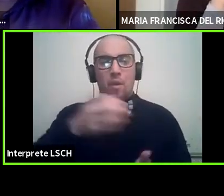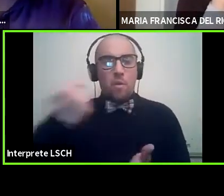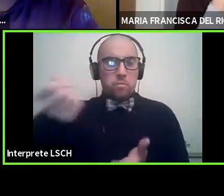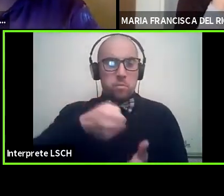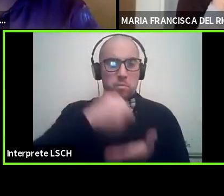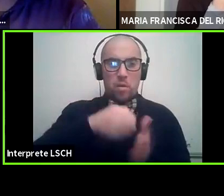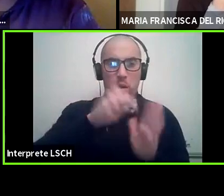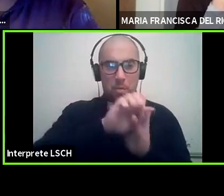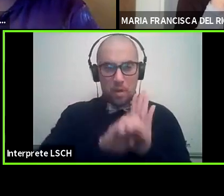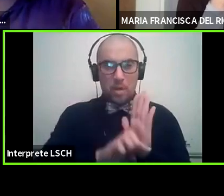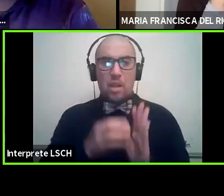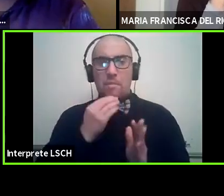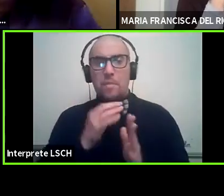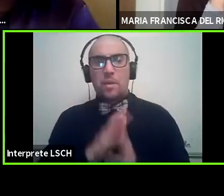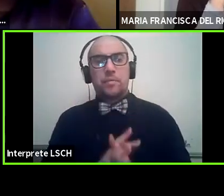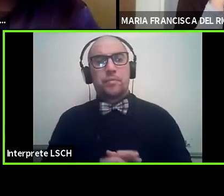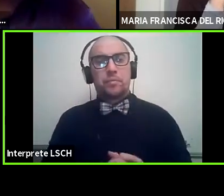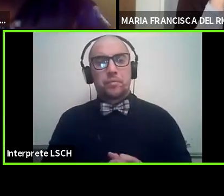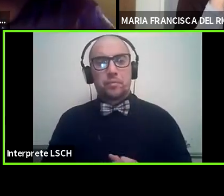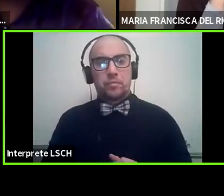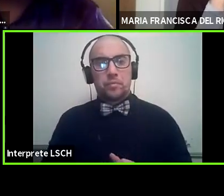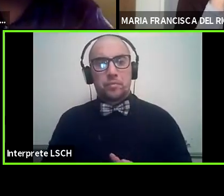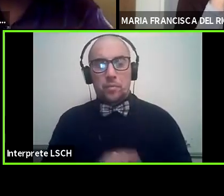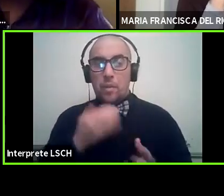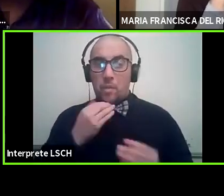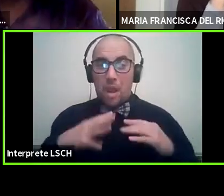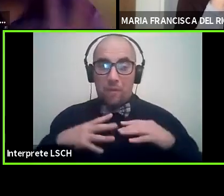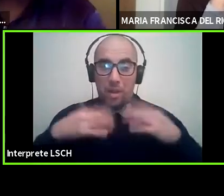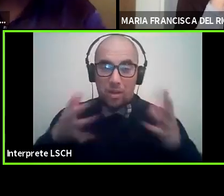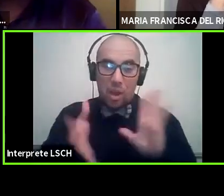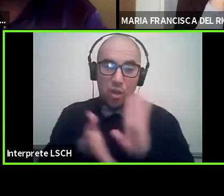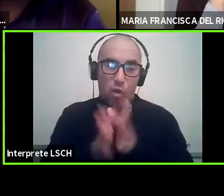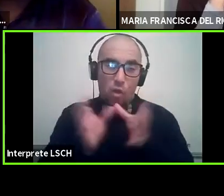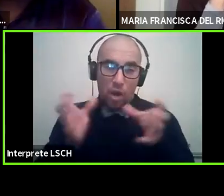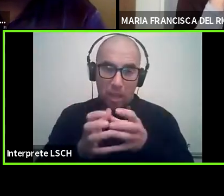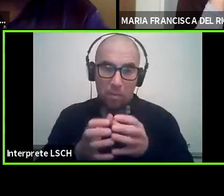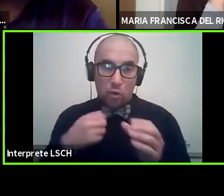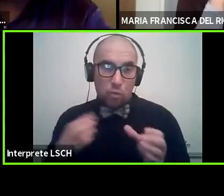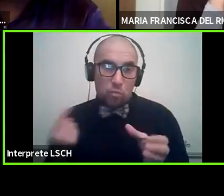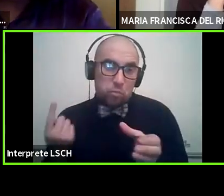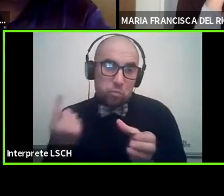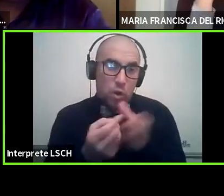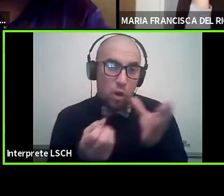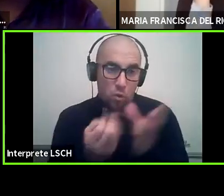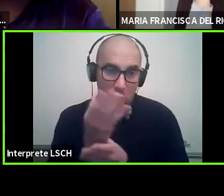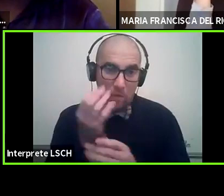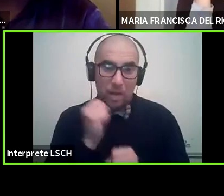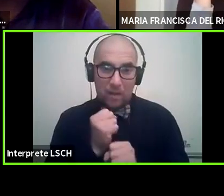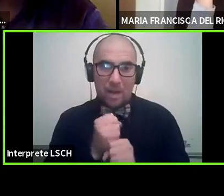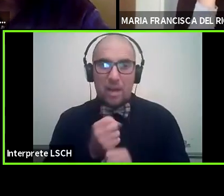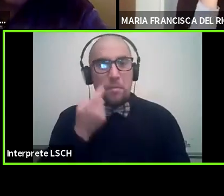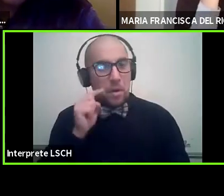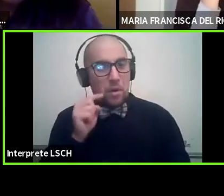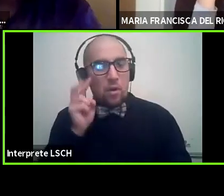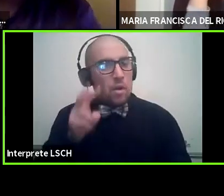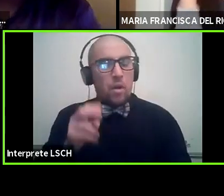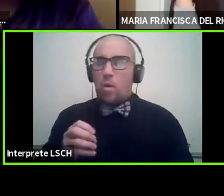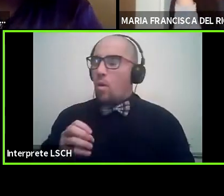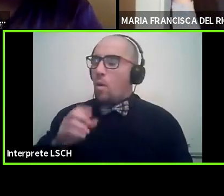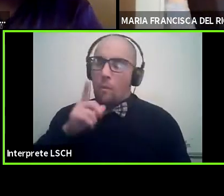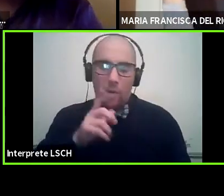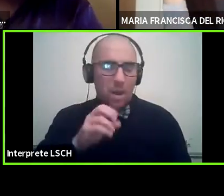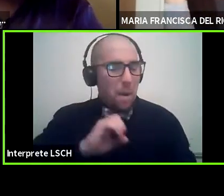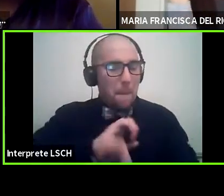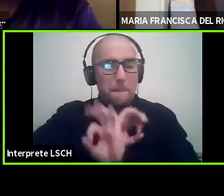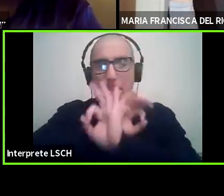proyecto, y recalcar la felicitación a todo el equipo. Yo llegué hace poquito acá y encuentro maravilloso el trabajo que